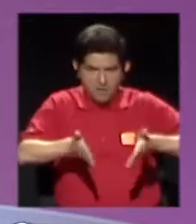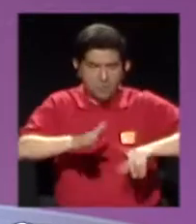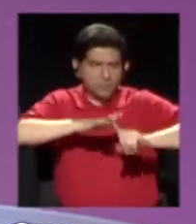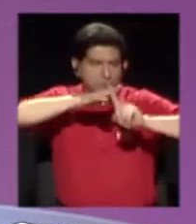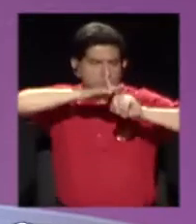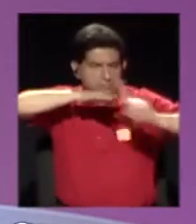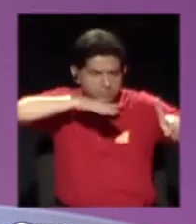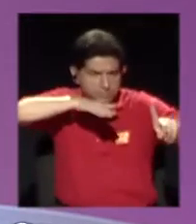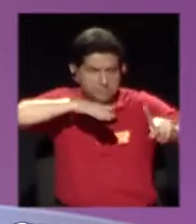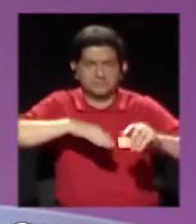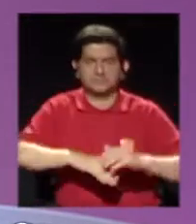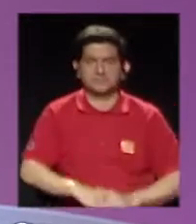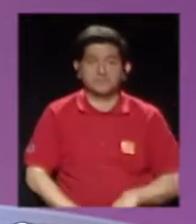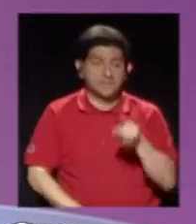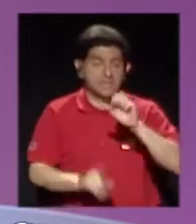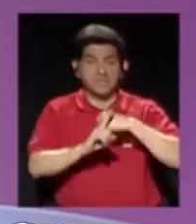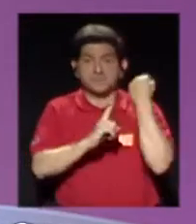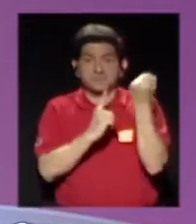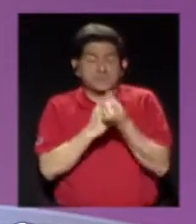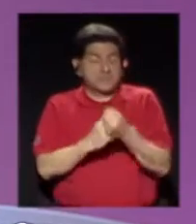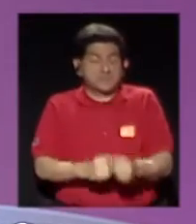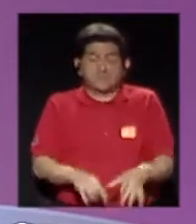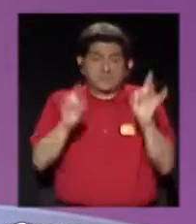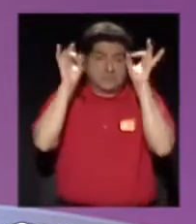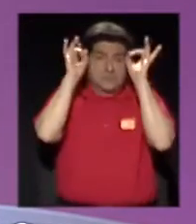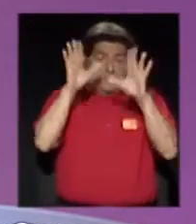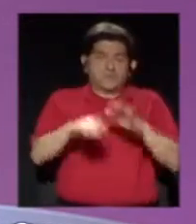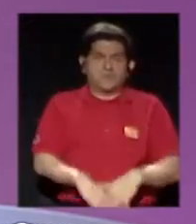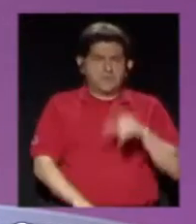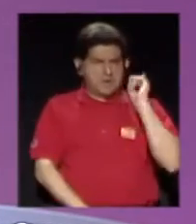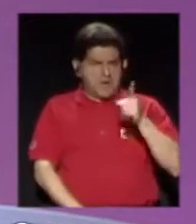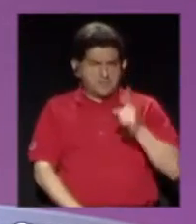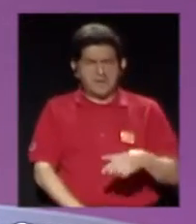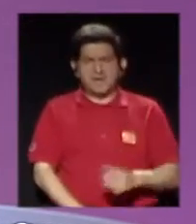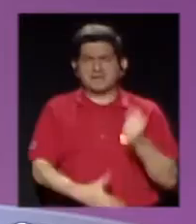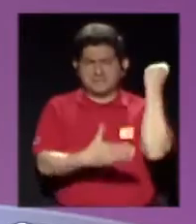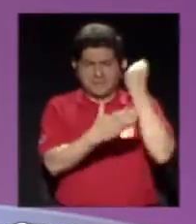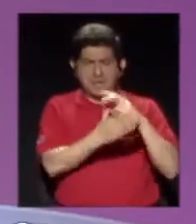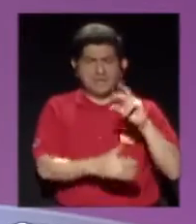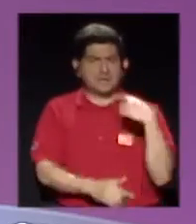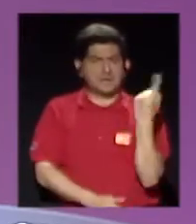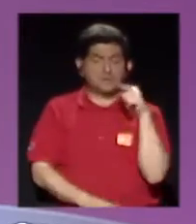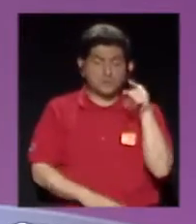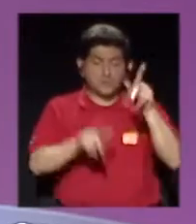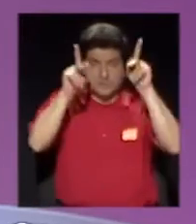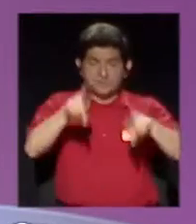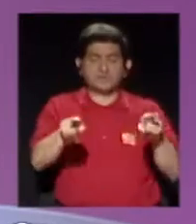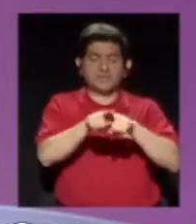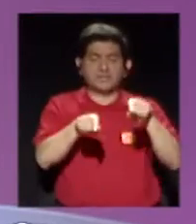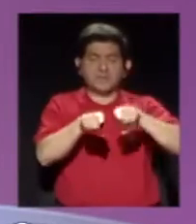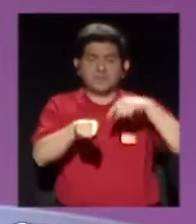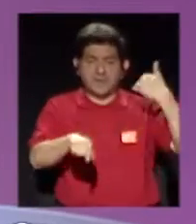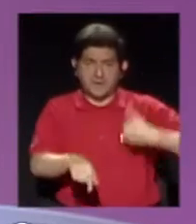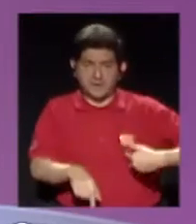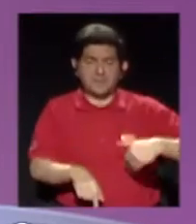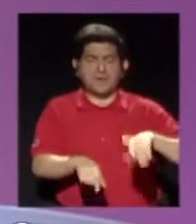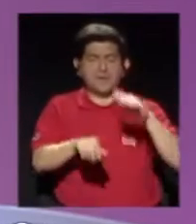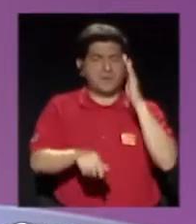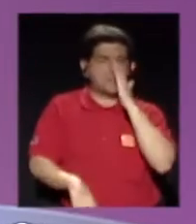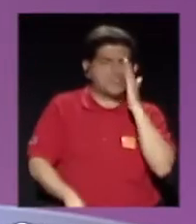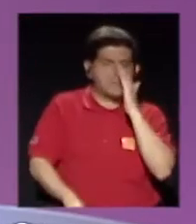huido y esto es dramático porque amenazan con quitarle la vida no sólo a ellos sino a sus hermanitos a sus madres